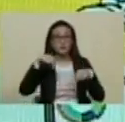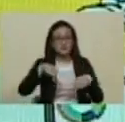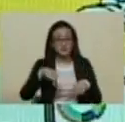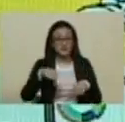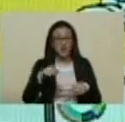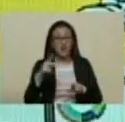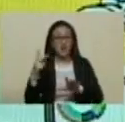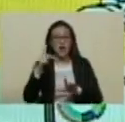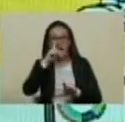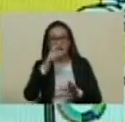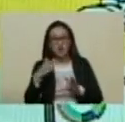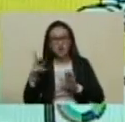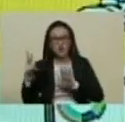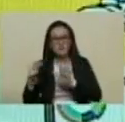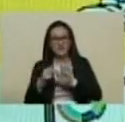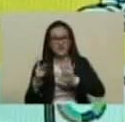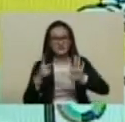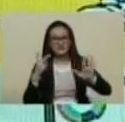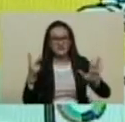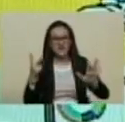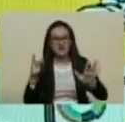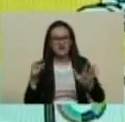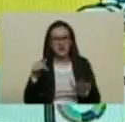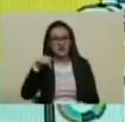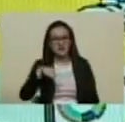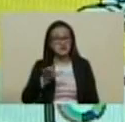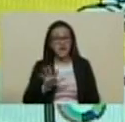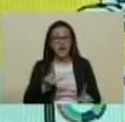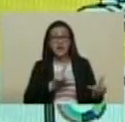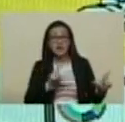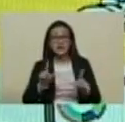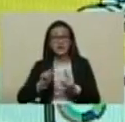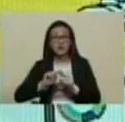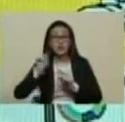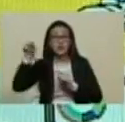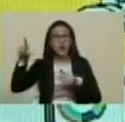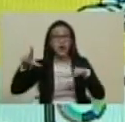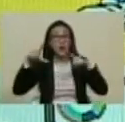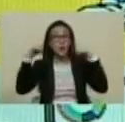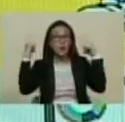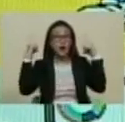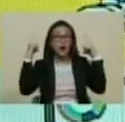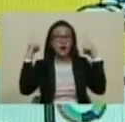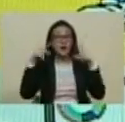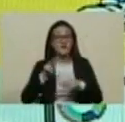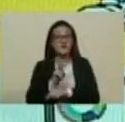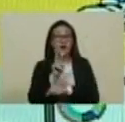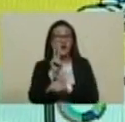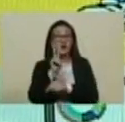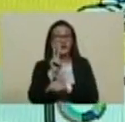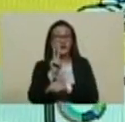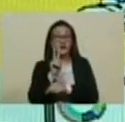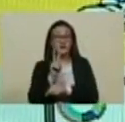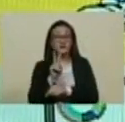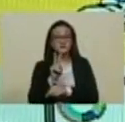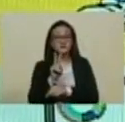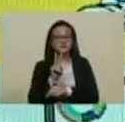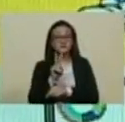escolar 2017-2018. Me dicen que ya está listo el pase a La Guaira, Estado Vargas, sector